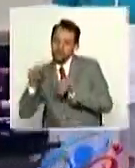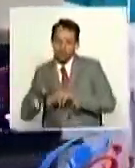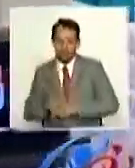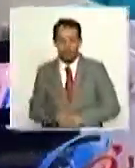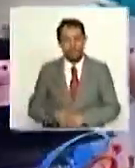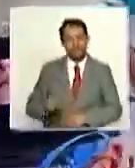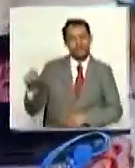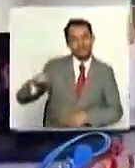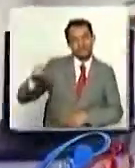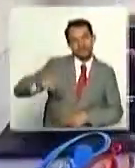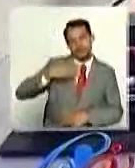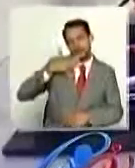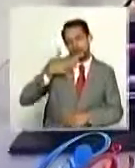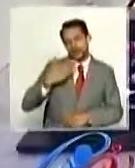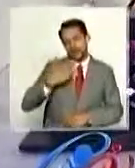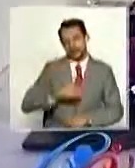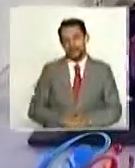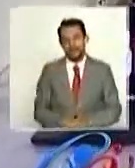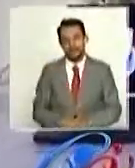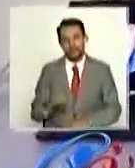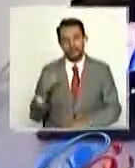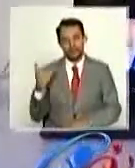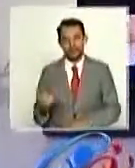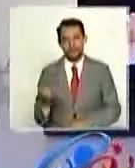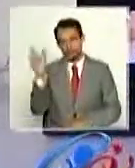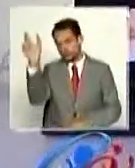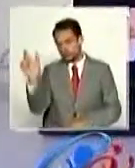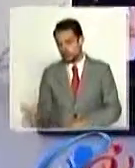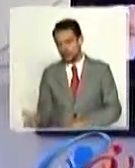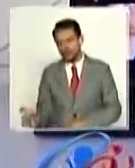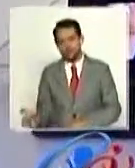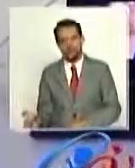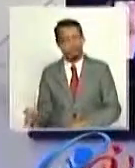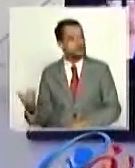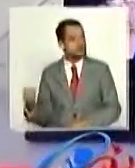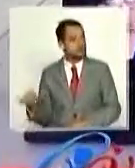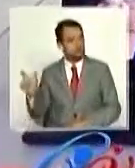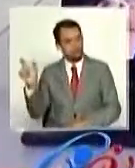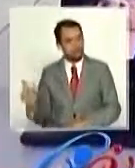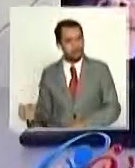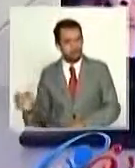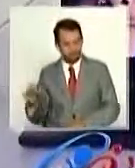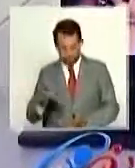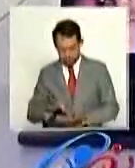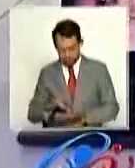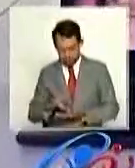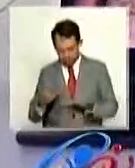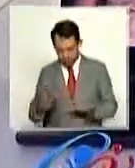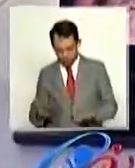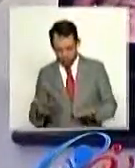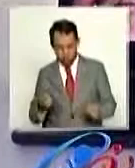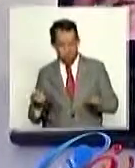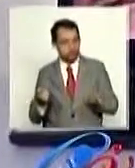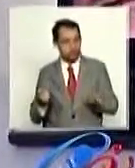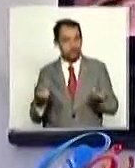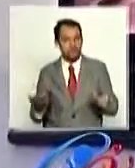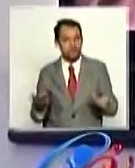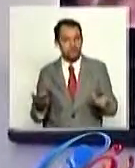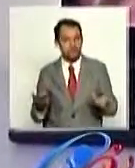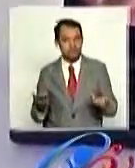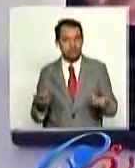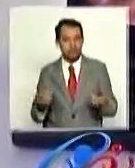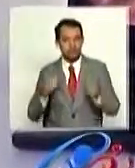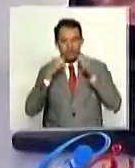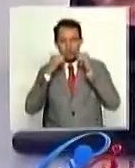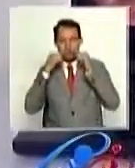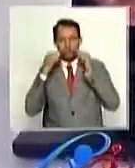doctor. Bueno, entonces nosotros tenemos el caso, el paciente nos llega, vemos la boca como tiene sus